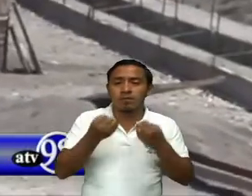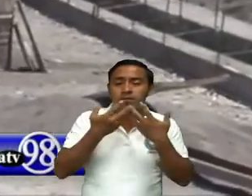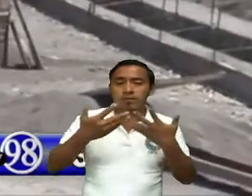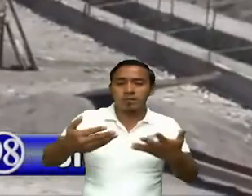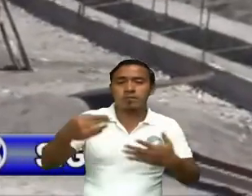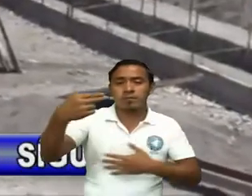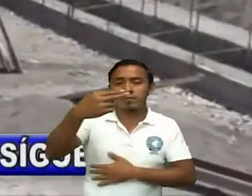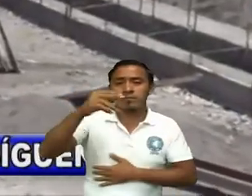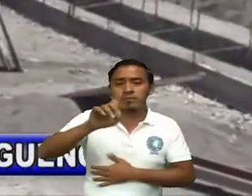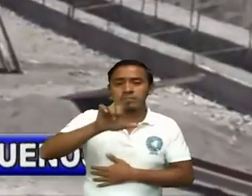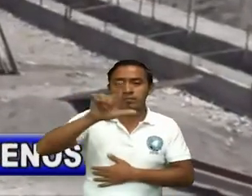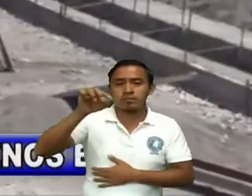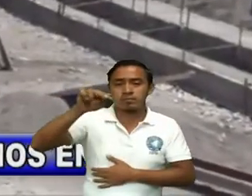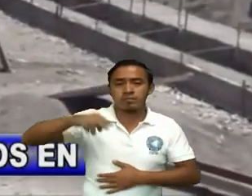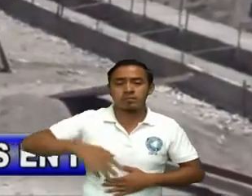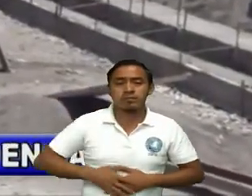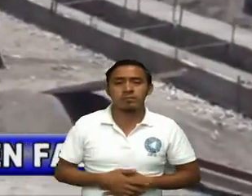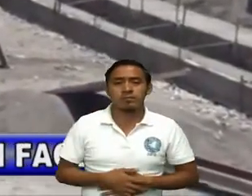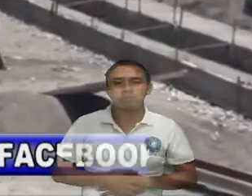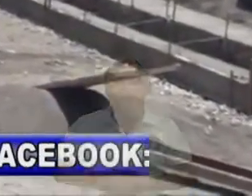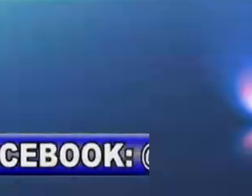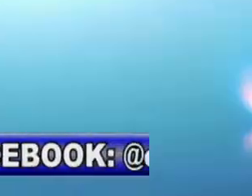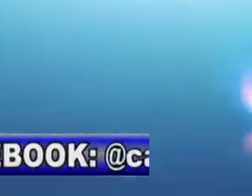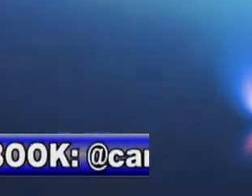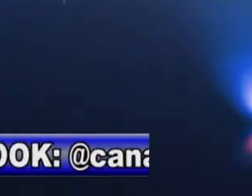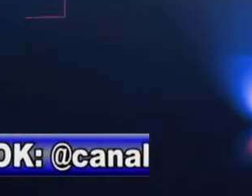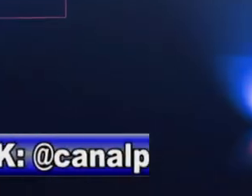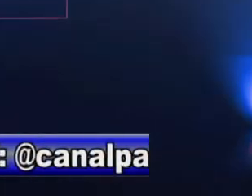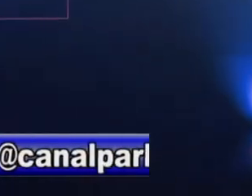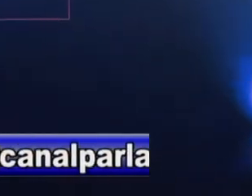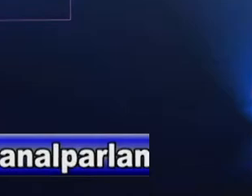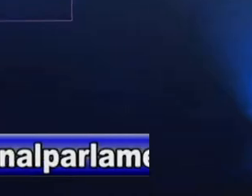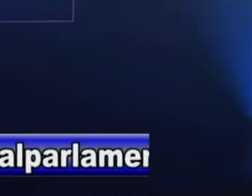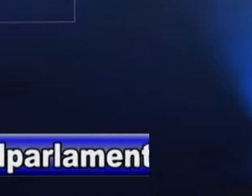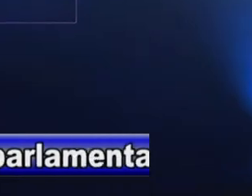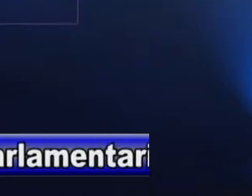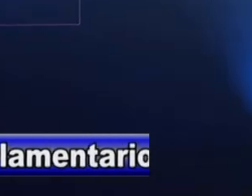Villa El Carmen les informó Helen Suárez.